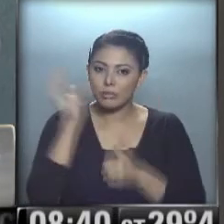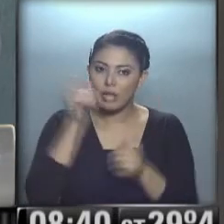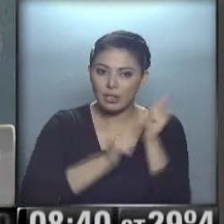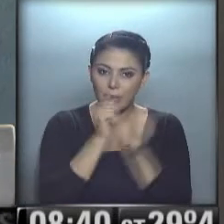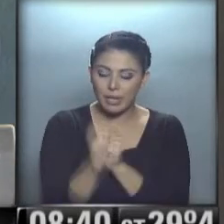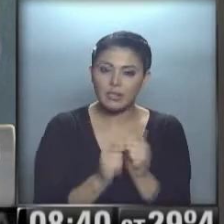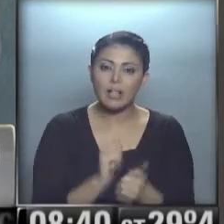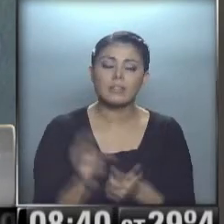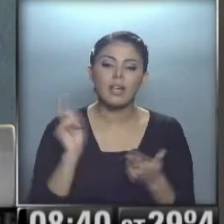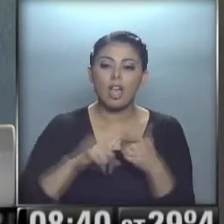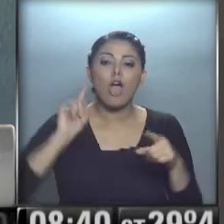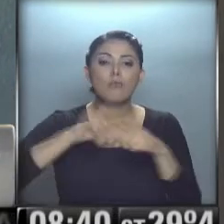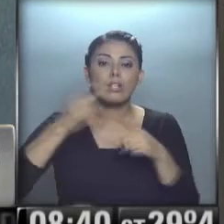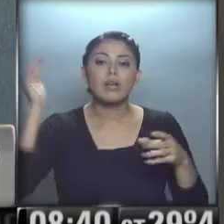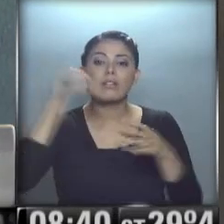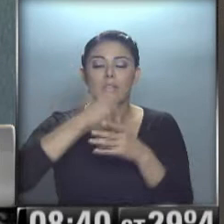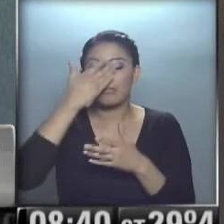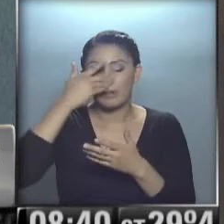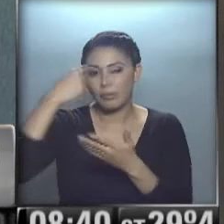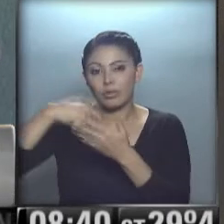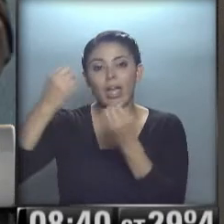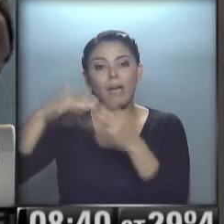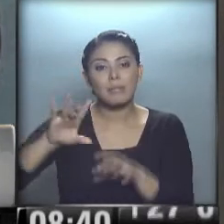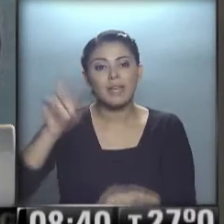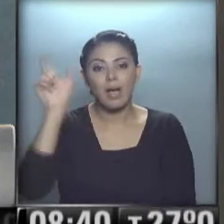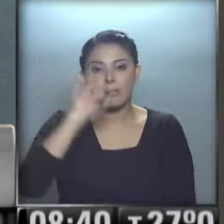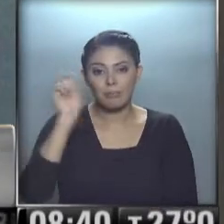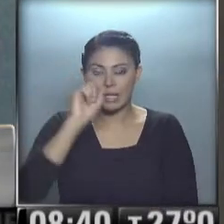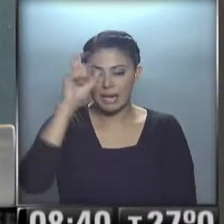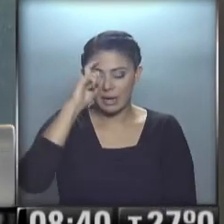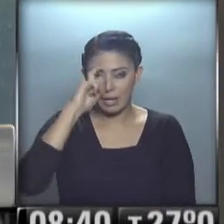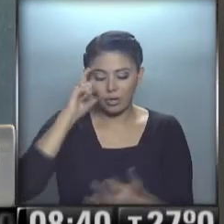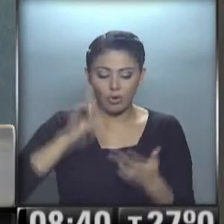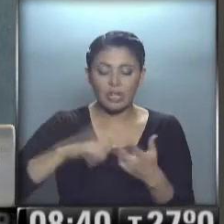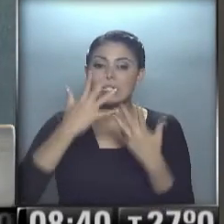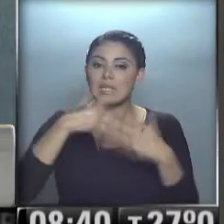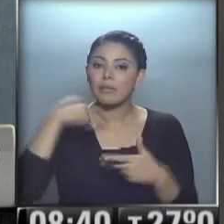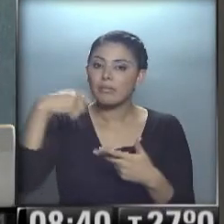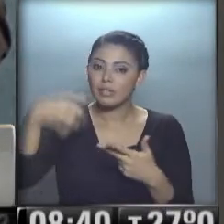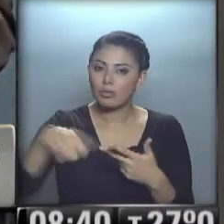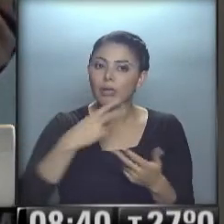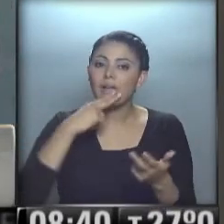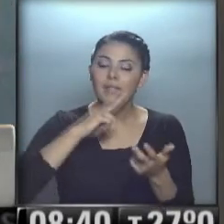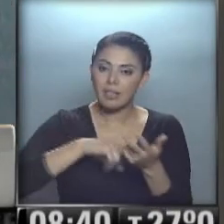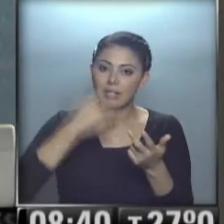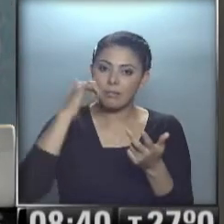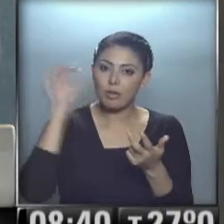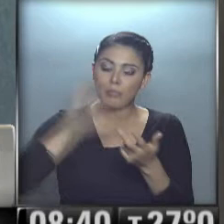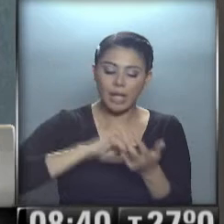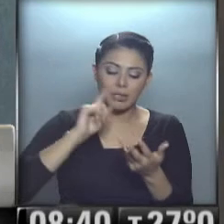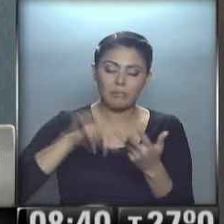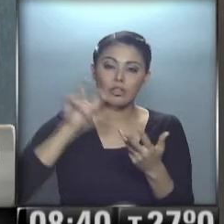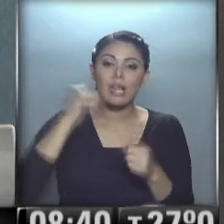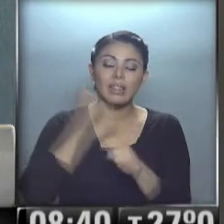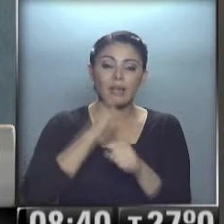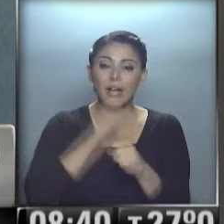empresas, políticas de reintegros y devoluciones que van a estar vigentes a partir del mes de enero, sistema de financiamiento para aumentar la tasa de inversión, a los trabajadores